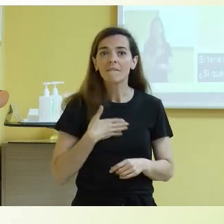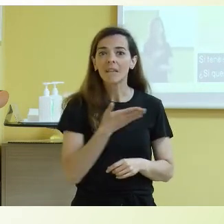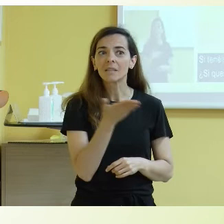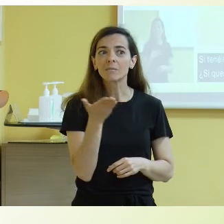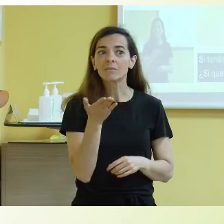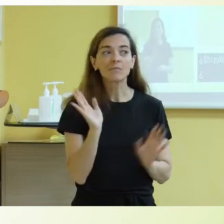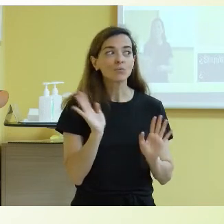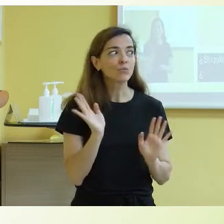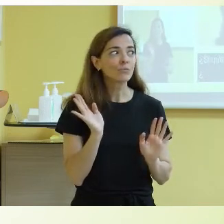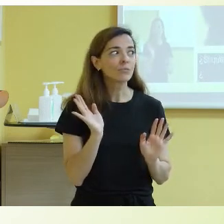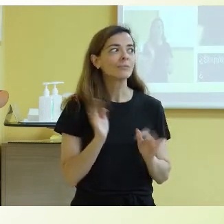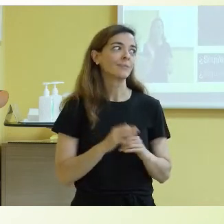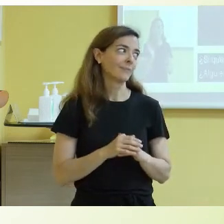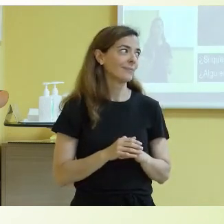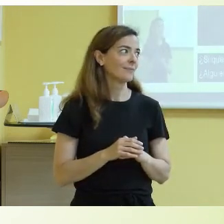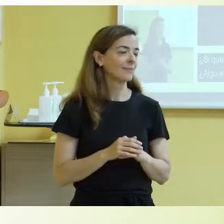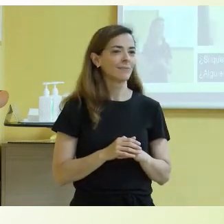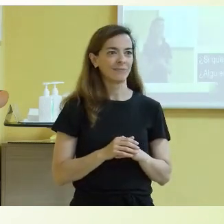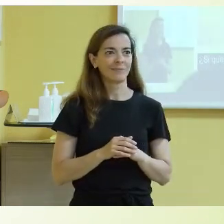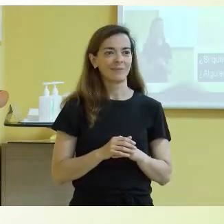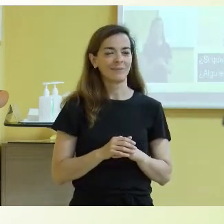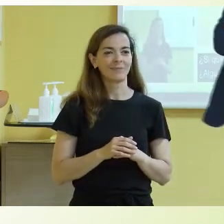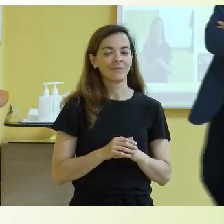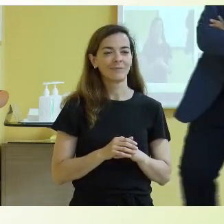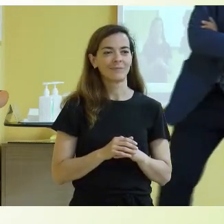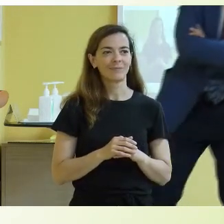No, pues nada. Vale.